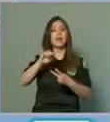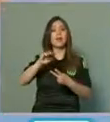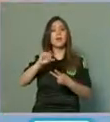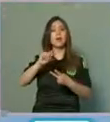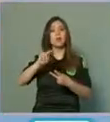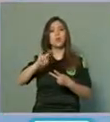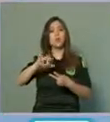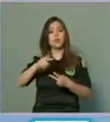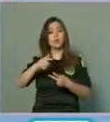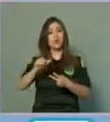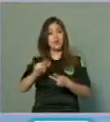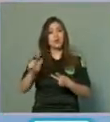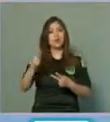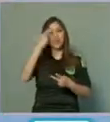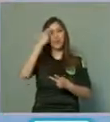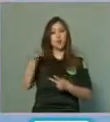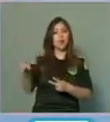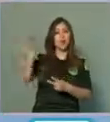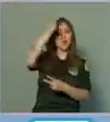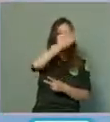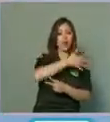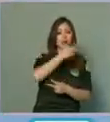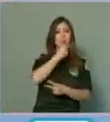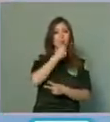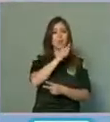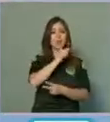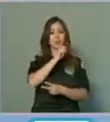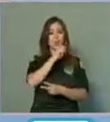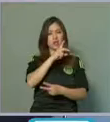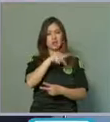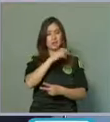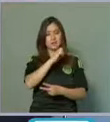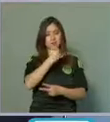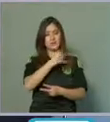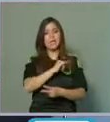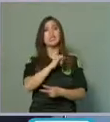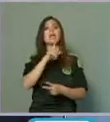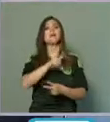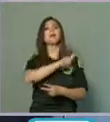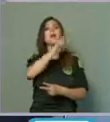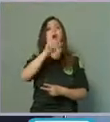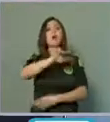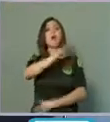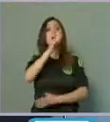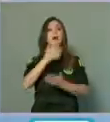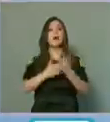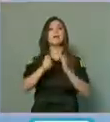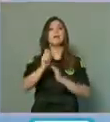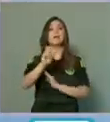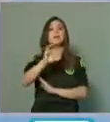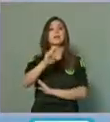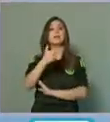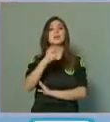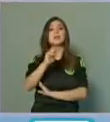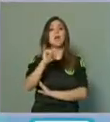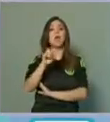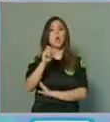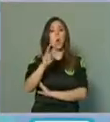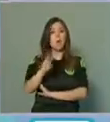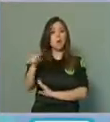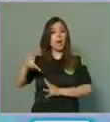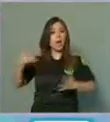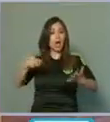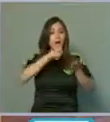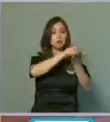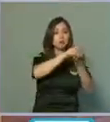que hablamos de él hace unos días, de Dostoyevsky, y de alguna manera cierra Chejov con los relatos y con las obras de teatro,